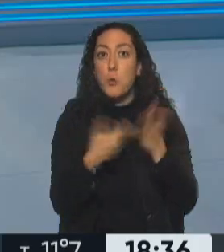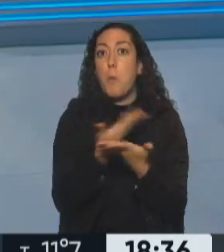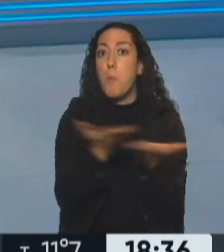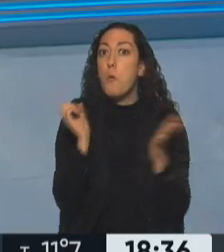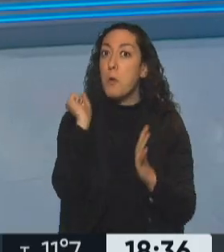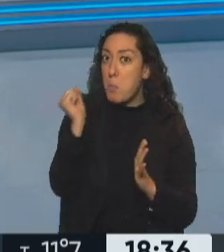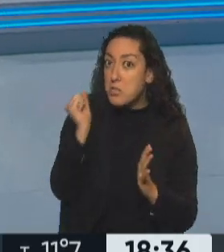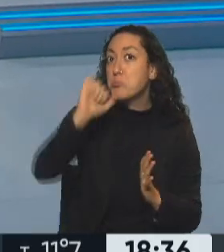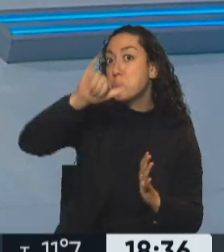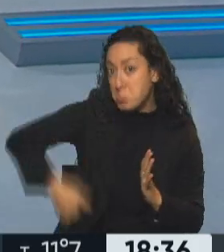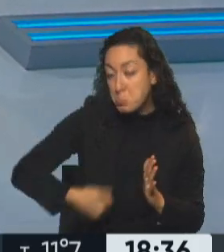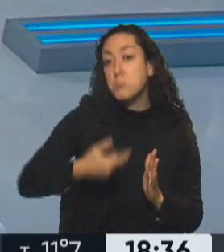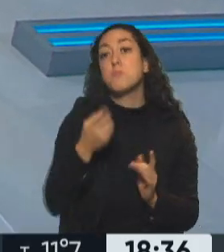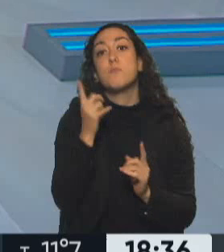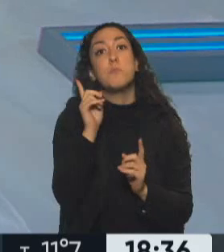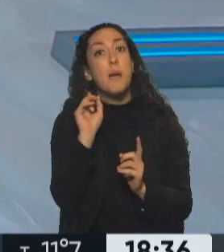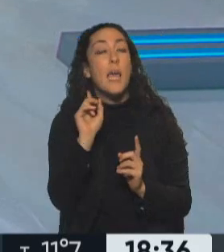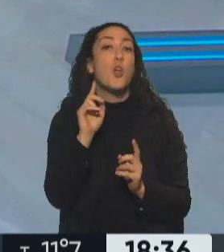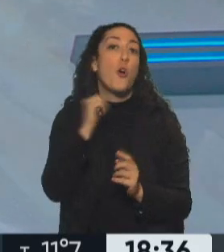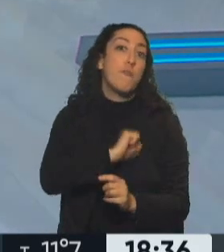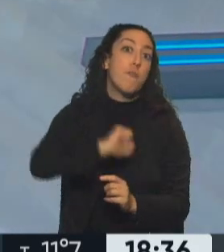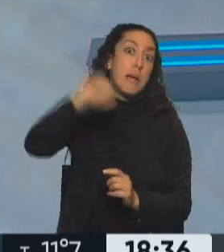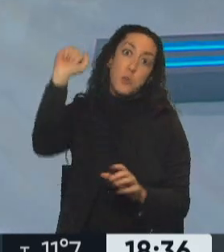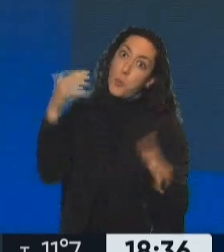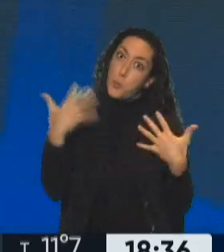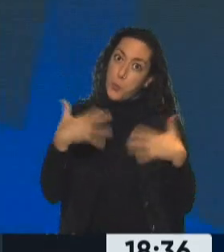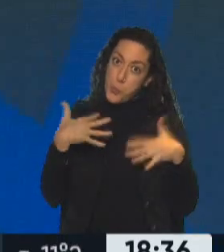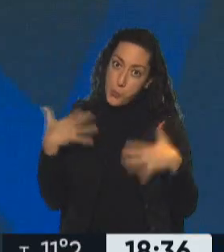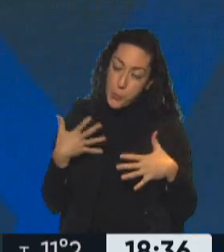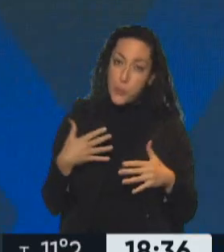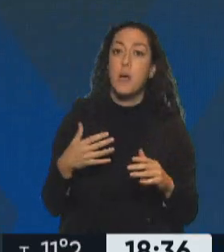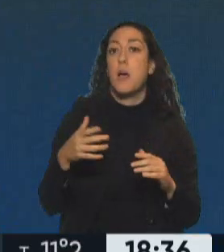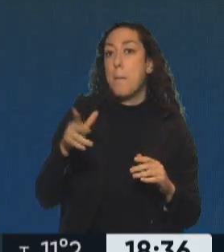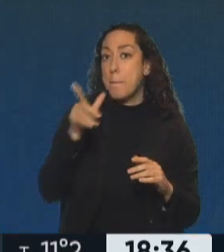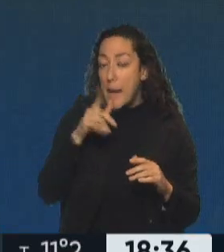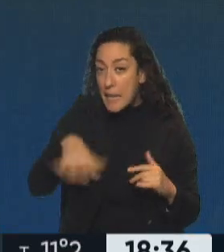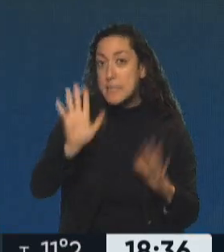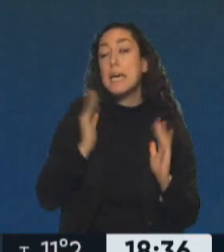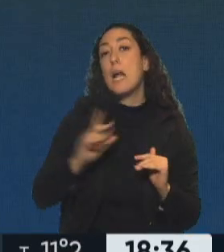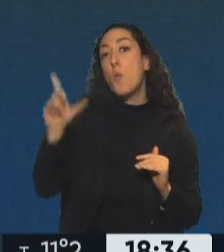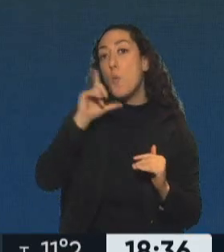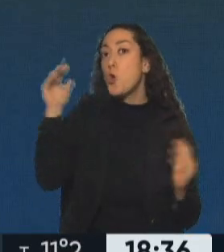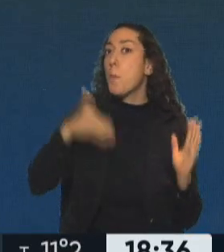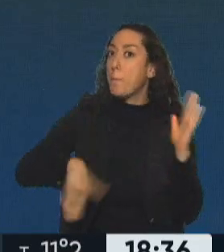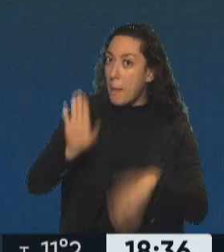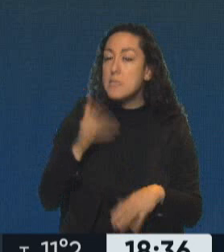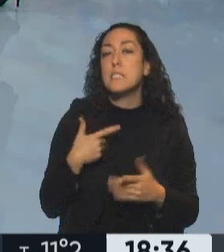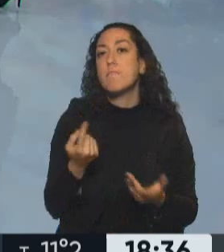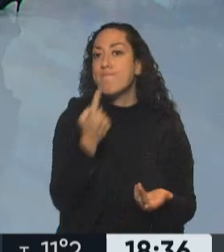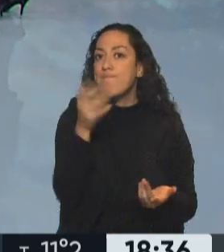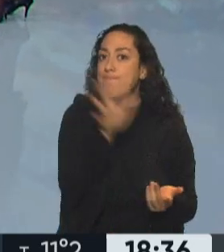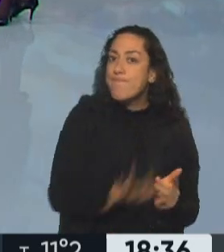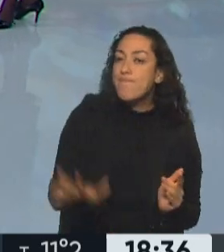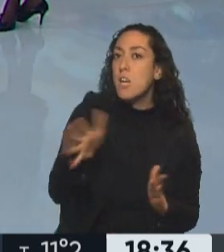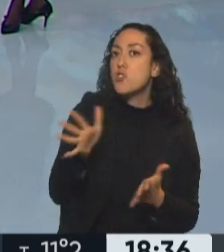al mismo tiempo estamos viendo este número inflacionario y que se espera que sea aún mayor en julio. Así que realmente gran incertidumbre respecto